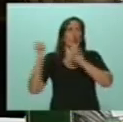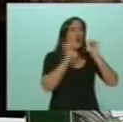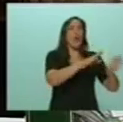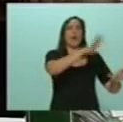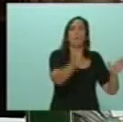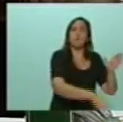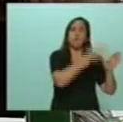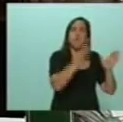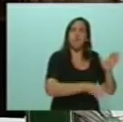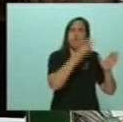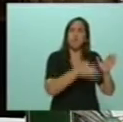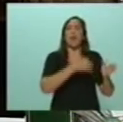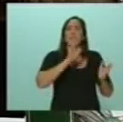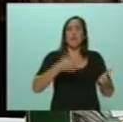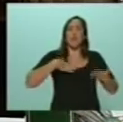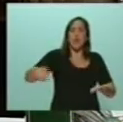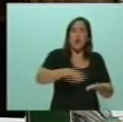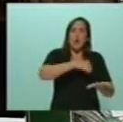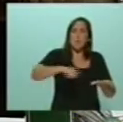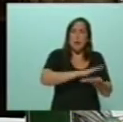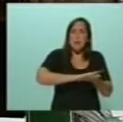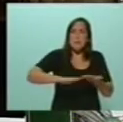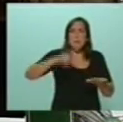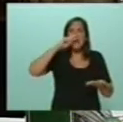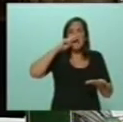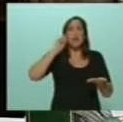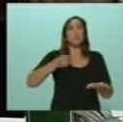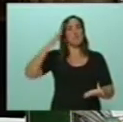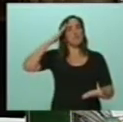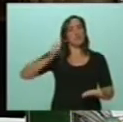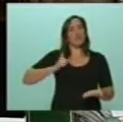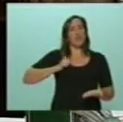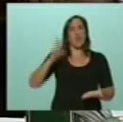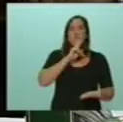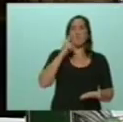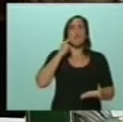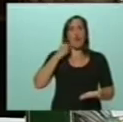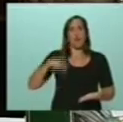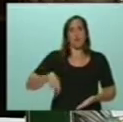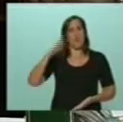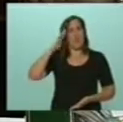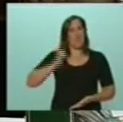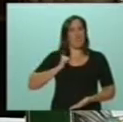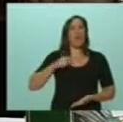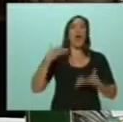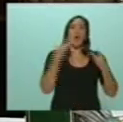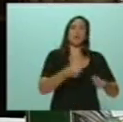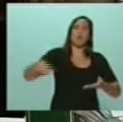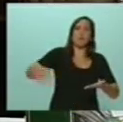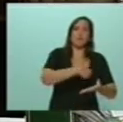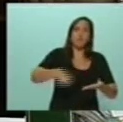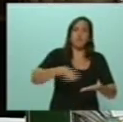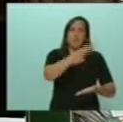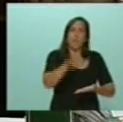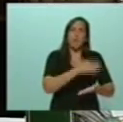lavadoras y secadoras y planchadoras por parte de soldados y soldadas de nuestro ejército argentino que han colaborado y